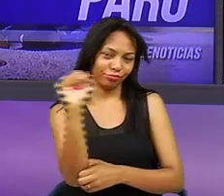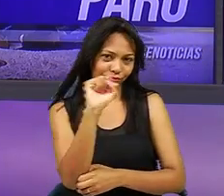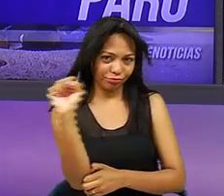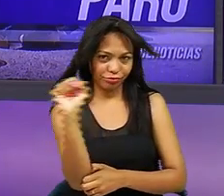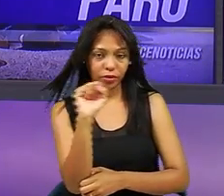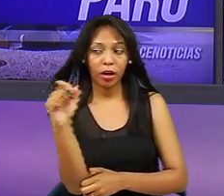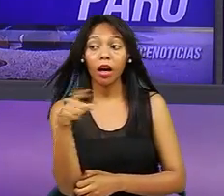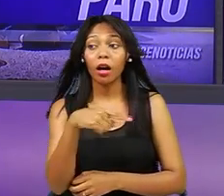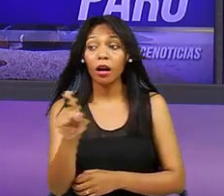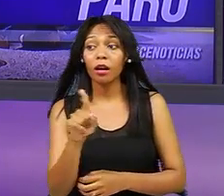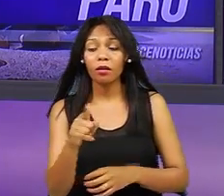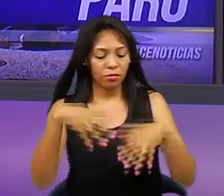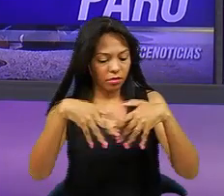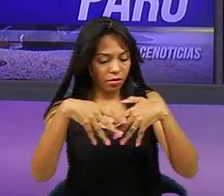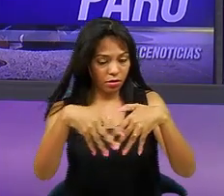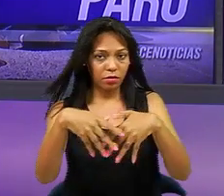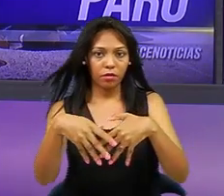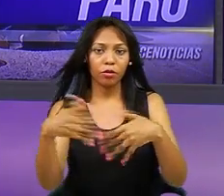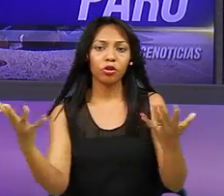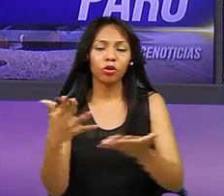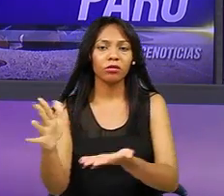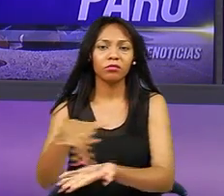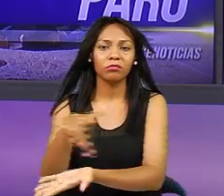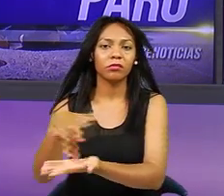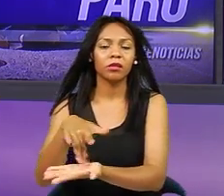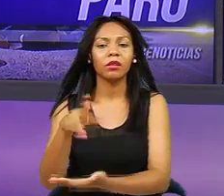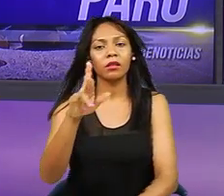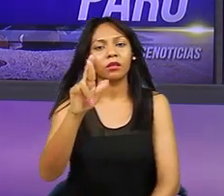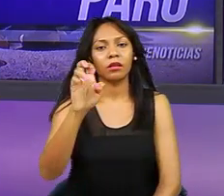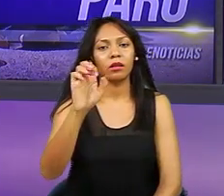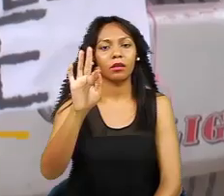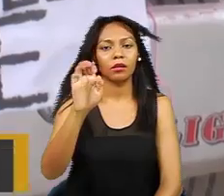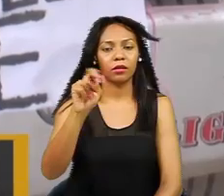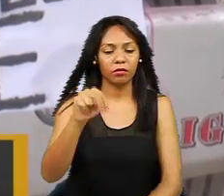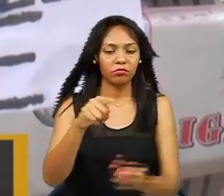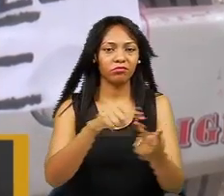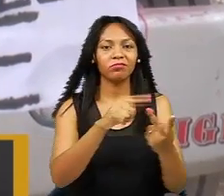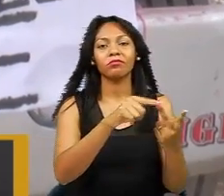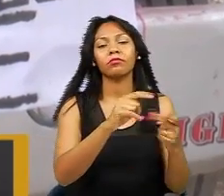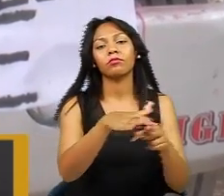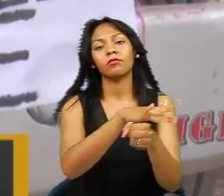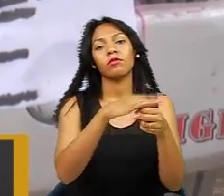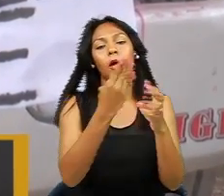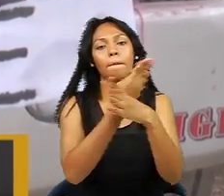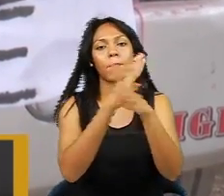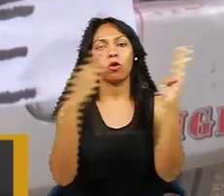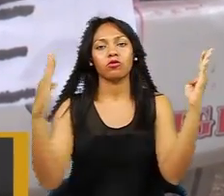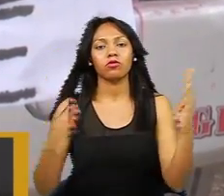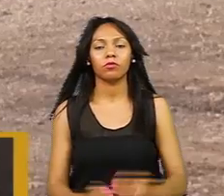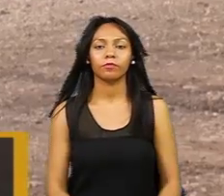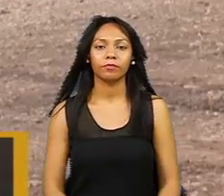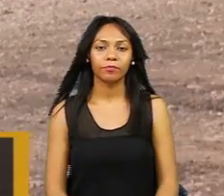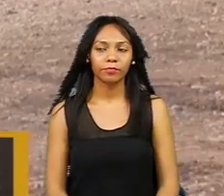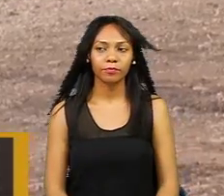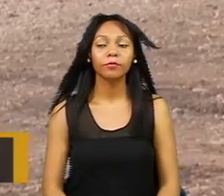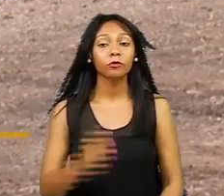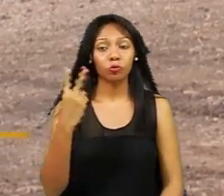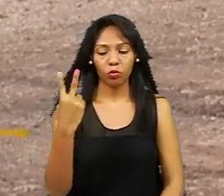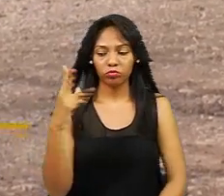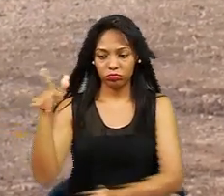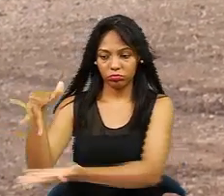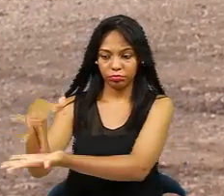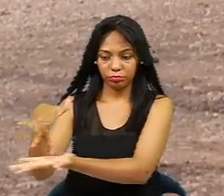de concentración son en el Retén y el barrio El Boston. Dos puntos de concentración tiene el paro camionero en Barranca Bermeja. Uno de ellos